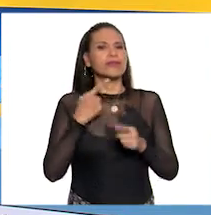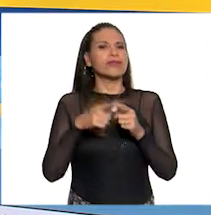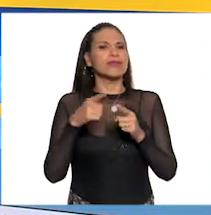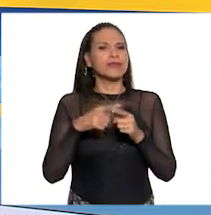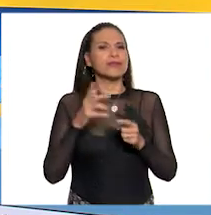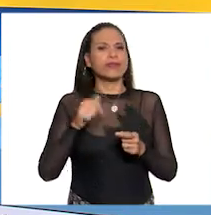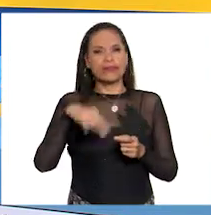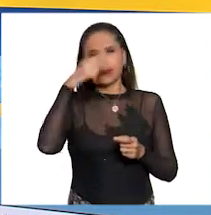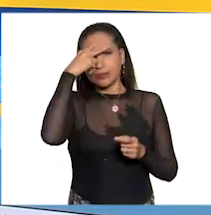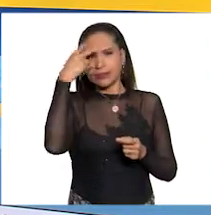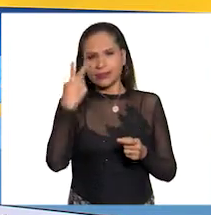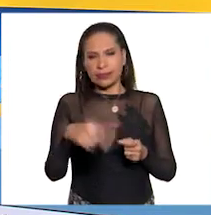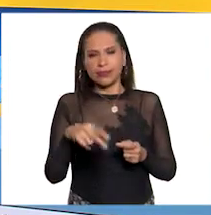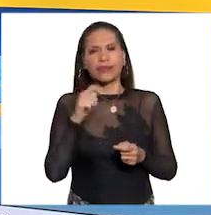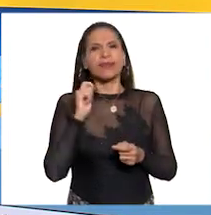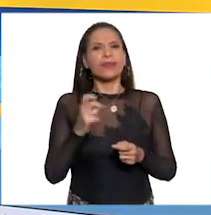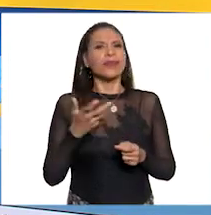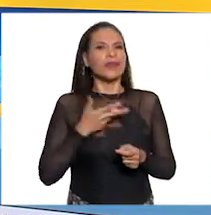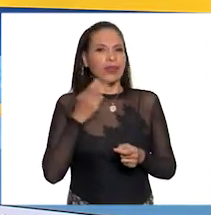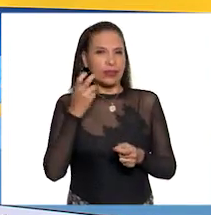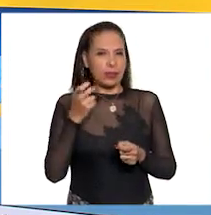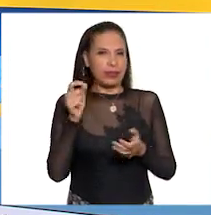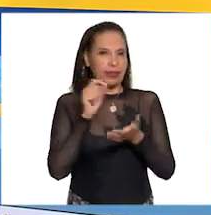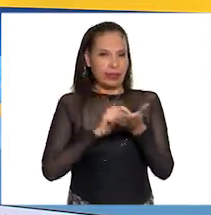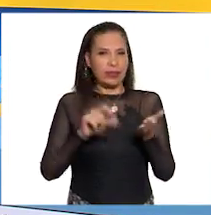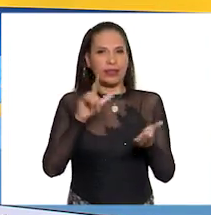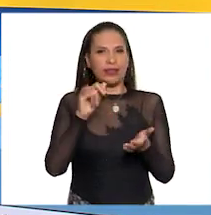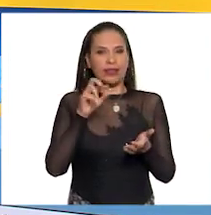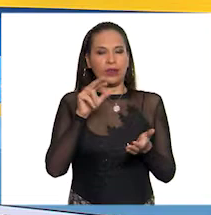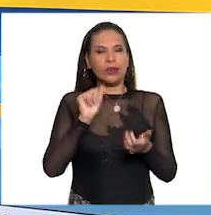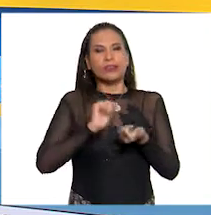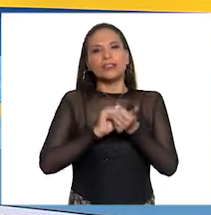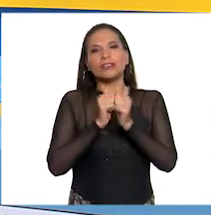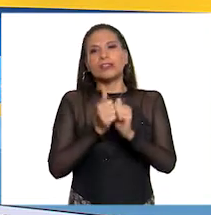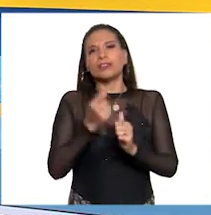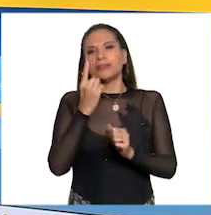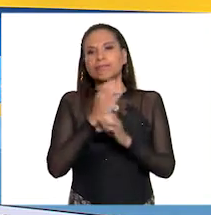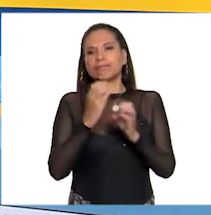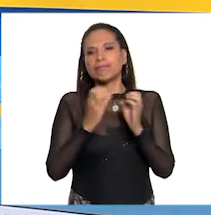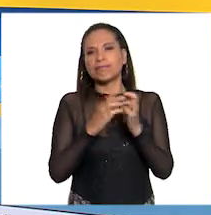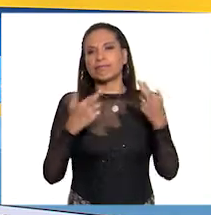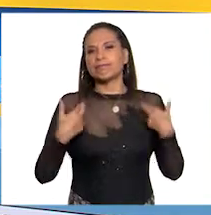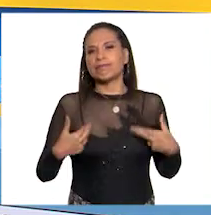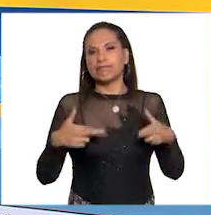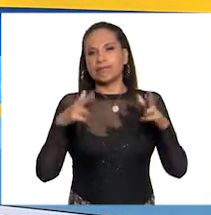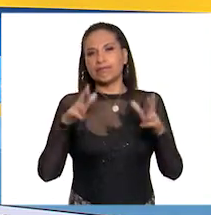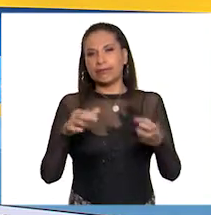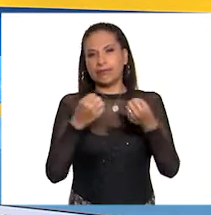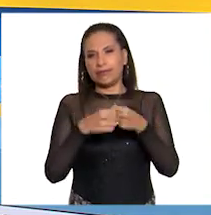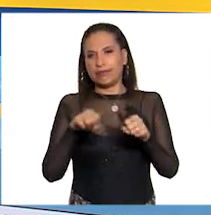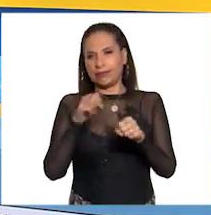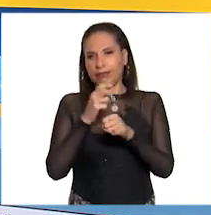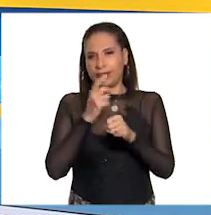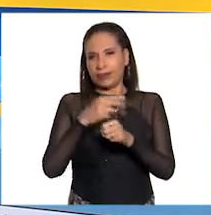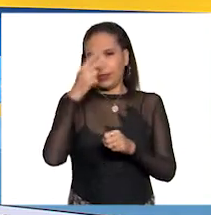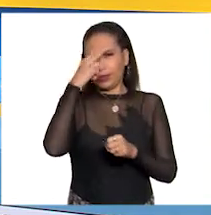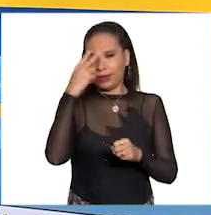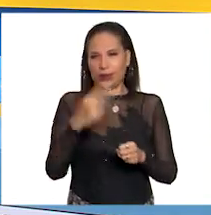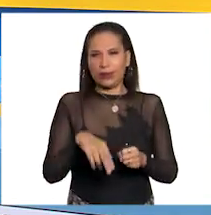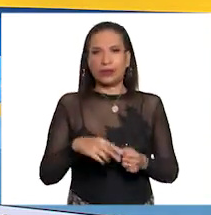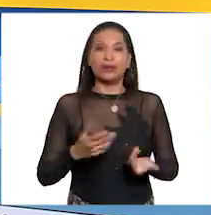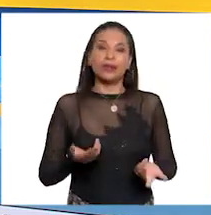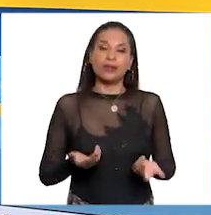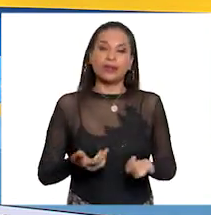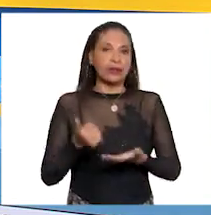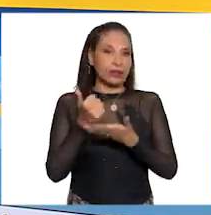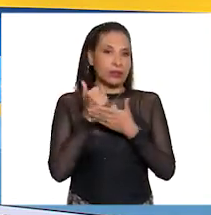que era México y que esta, la literatura, se convirtió en un elemento de representación de la sociedad mexicana. Jenny,